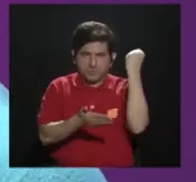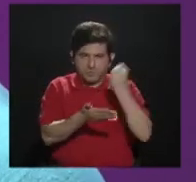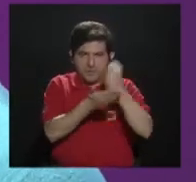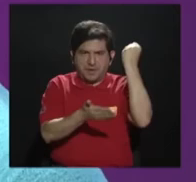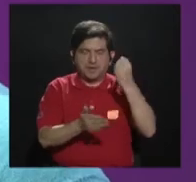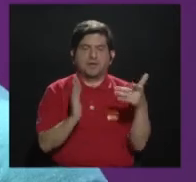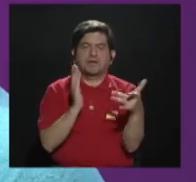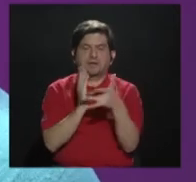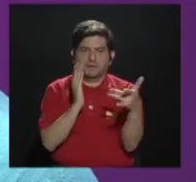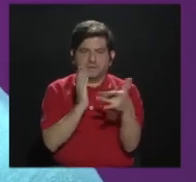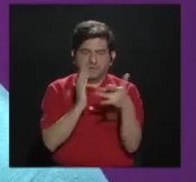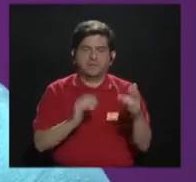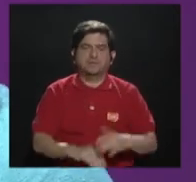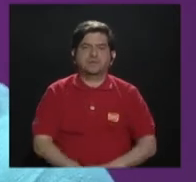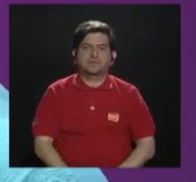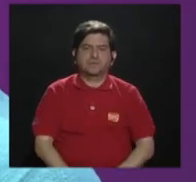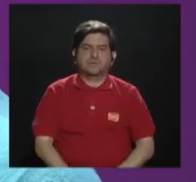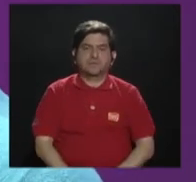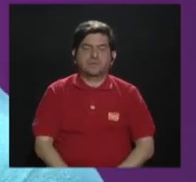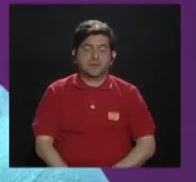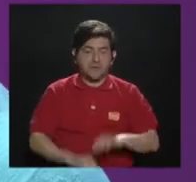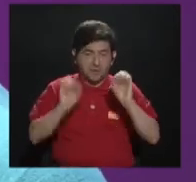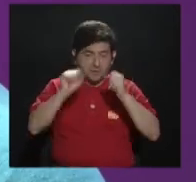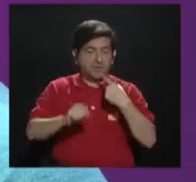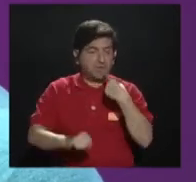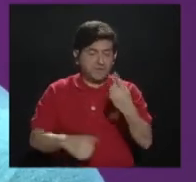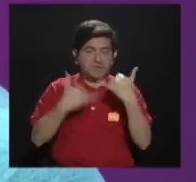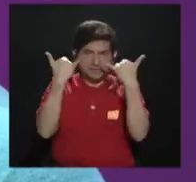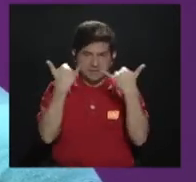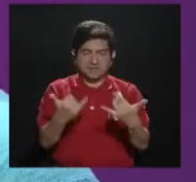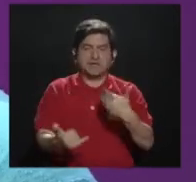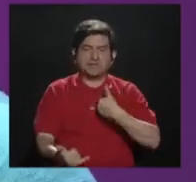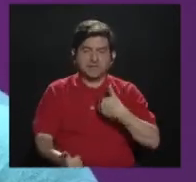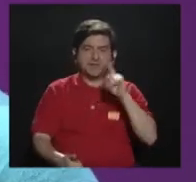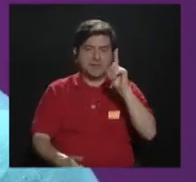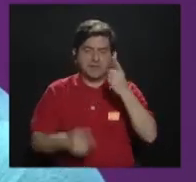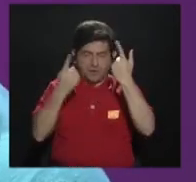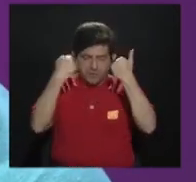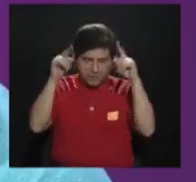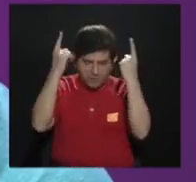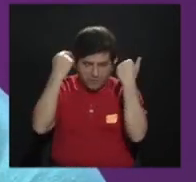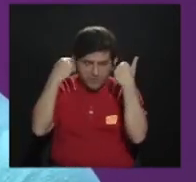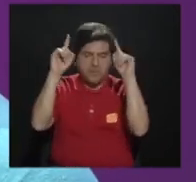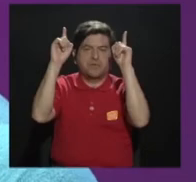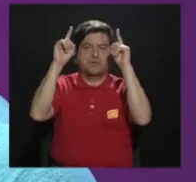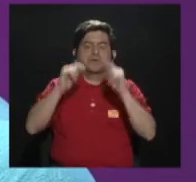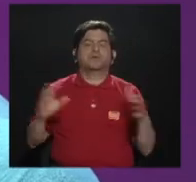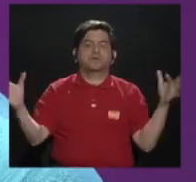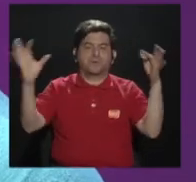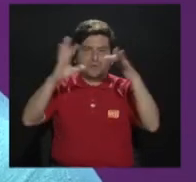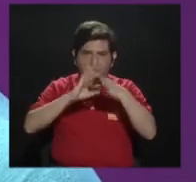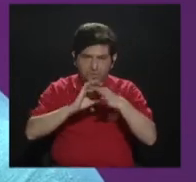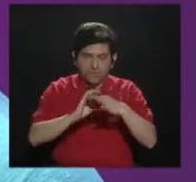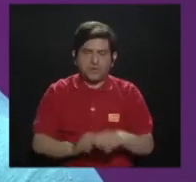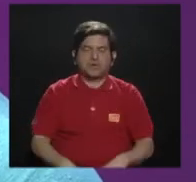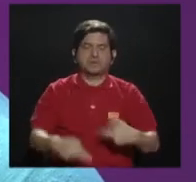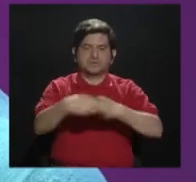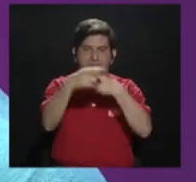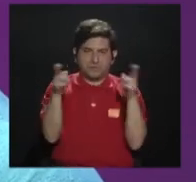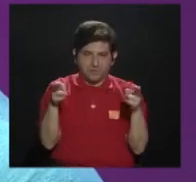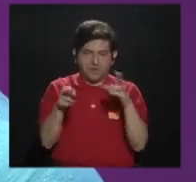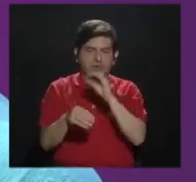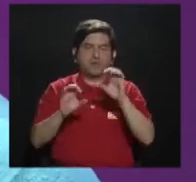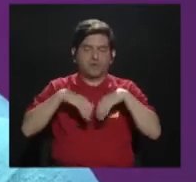la tecnología, tener de decir por fin un logro que se logró conjuntar para nuestra región y para